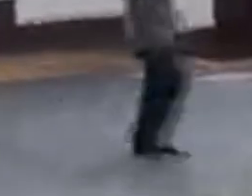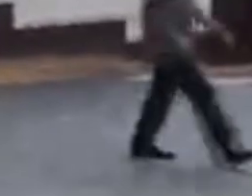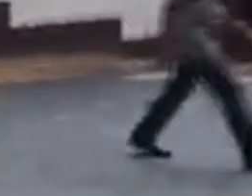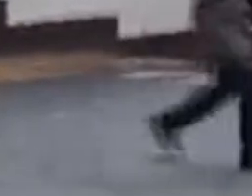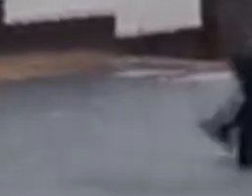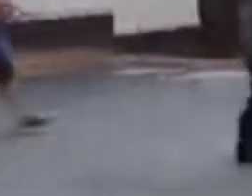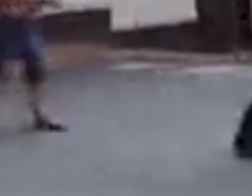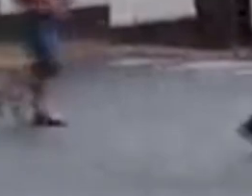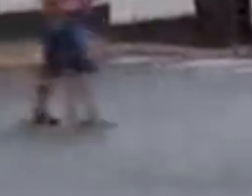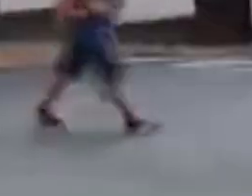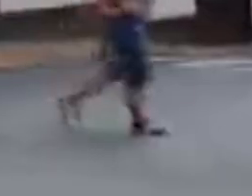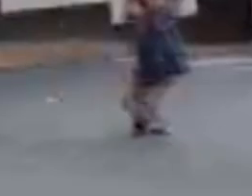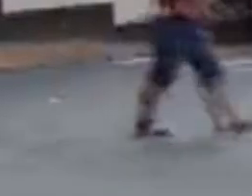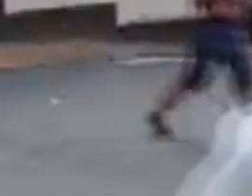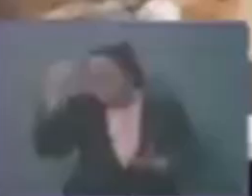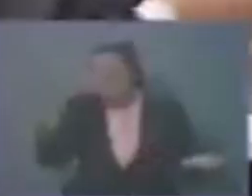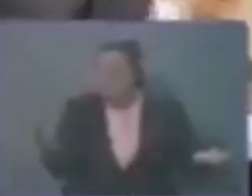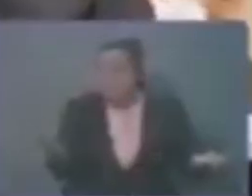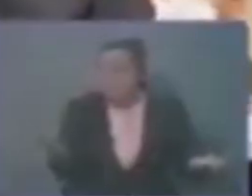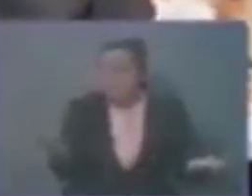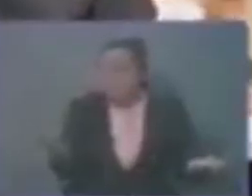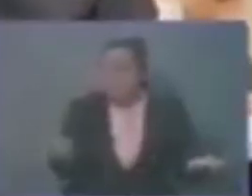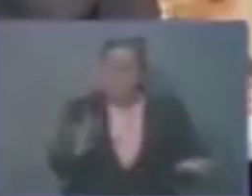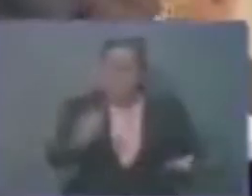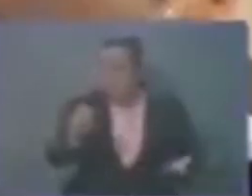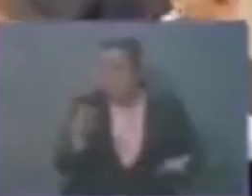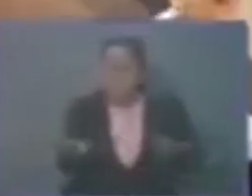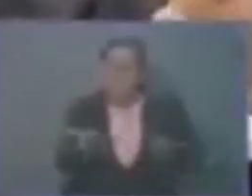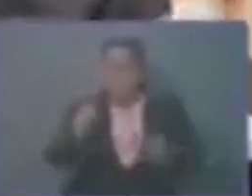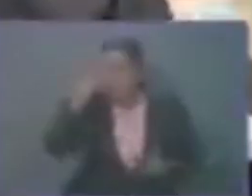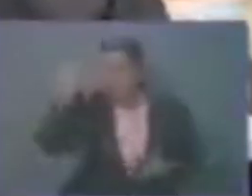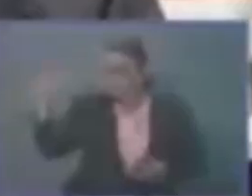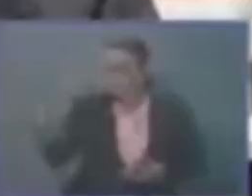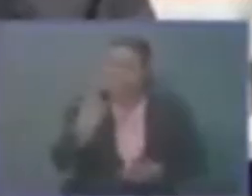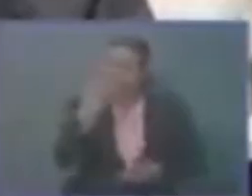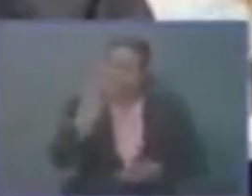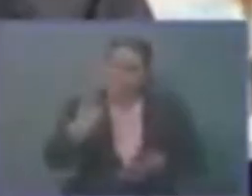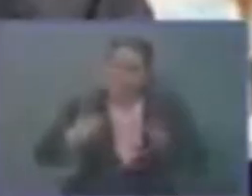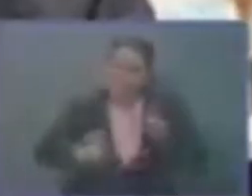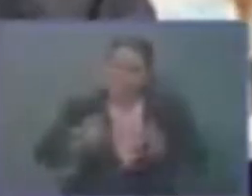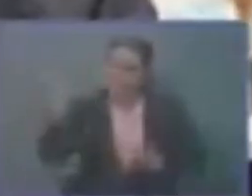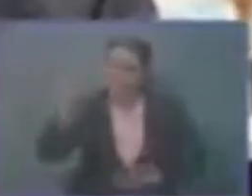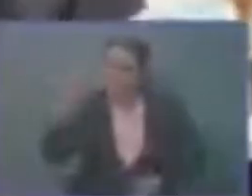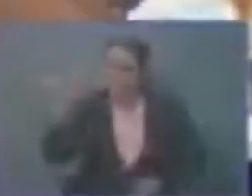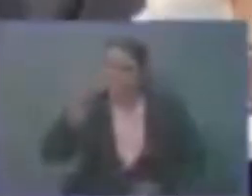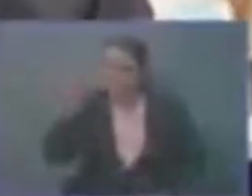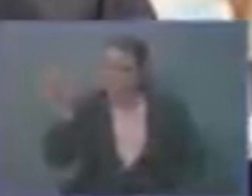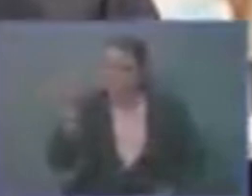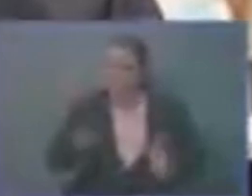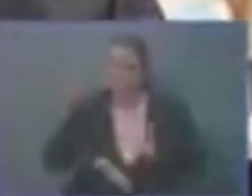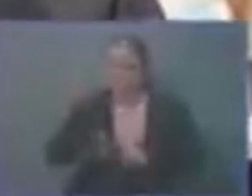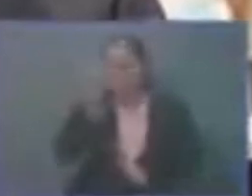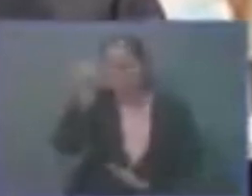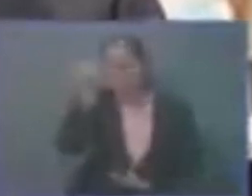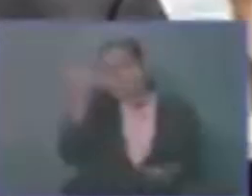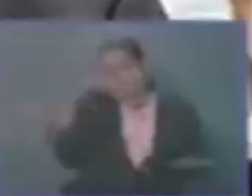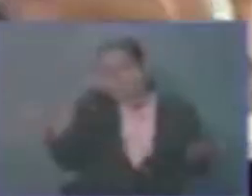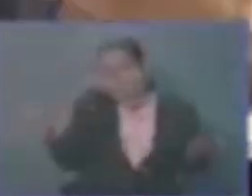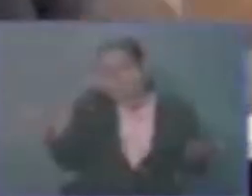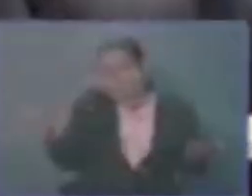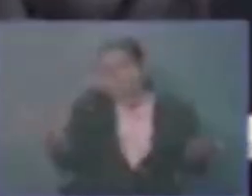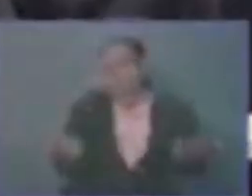La Fiscalía acusó en 2022 al diputado Alberto Romero y a su grupo familiar por enriquecerse ilícitamente